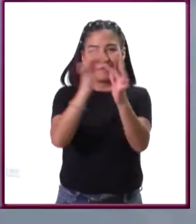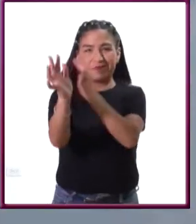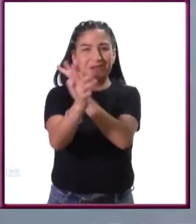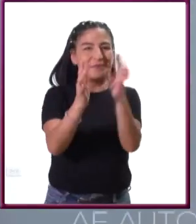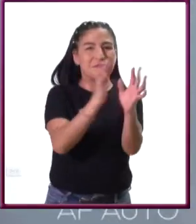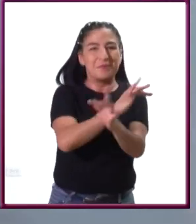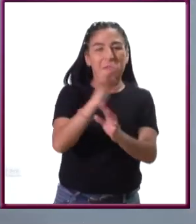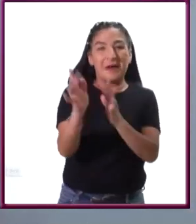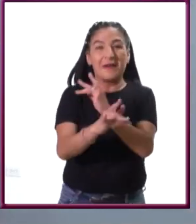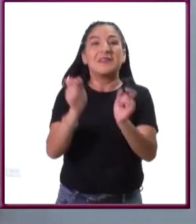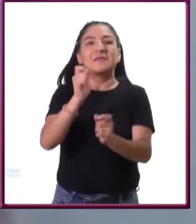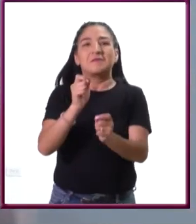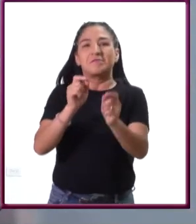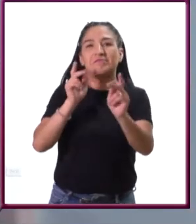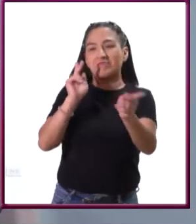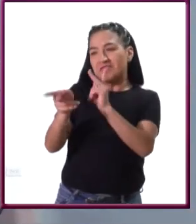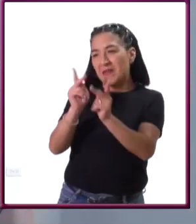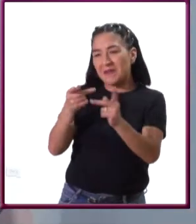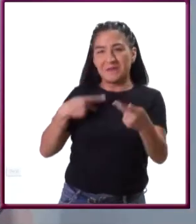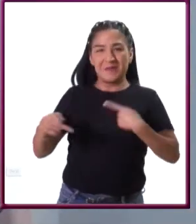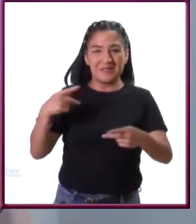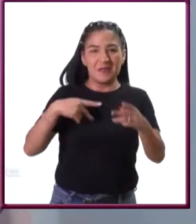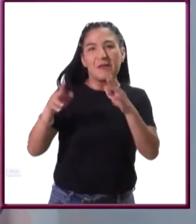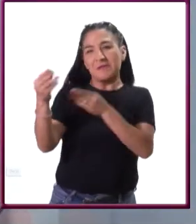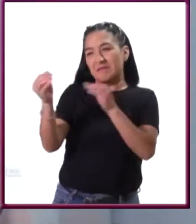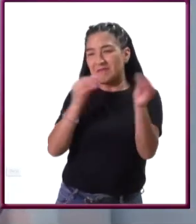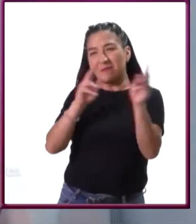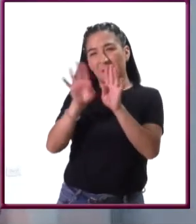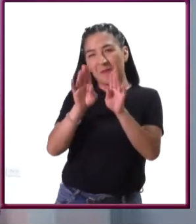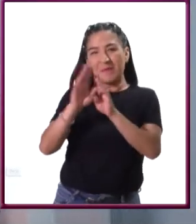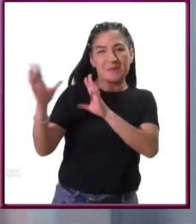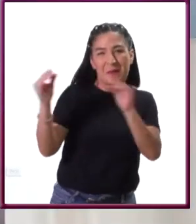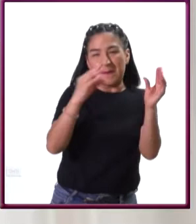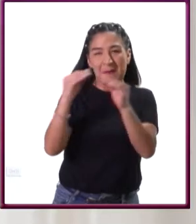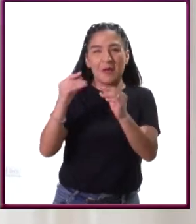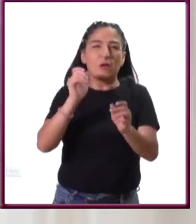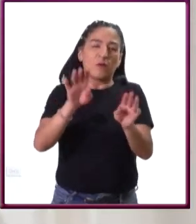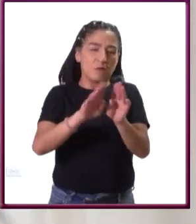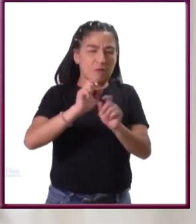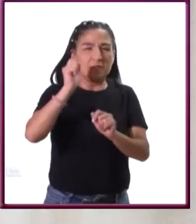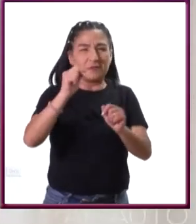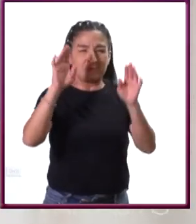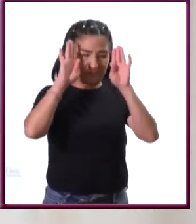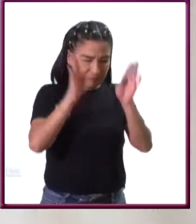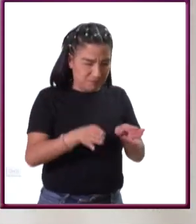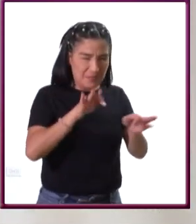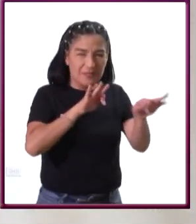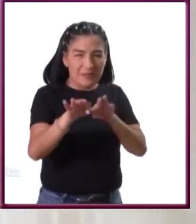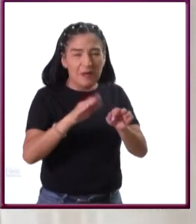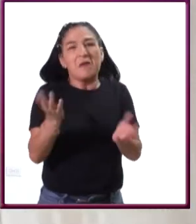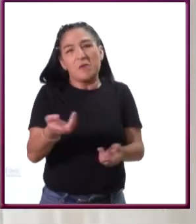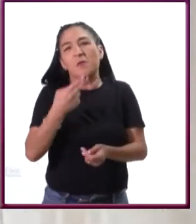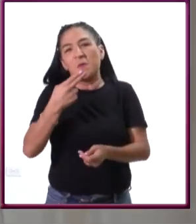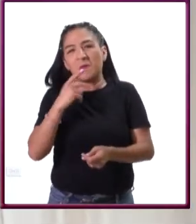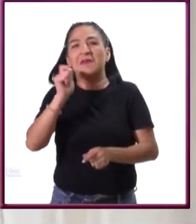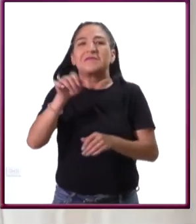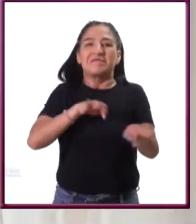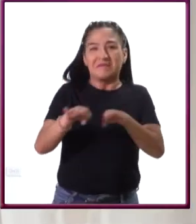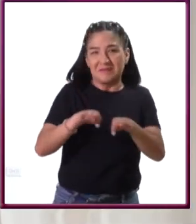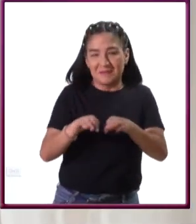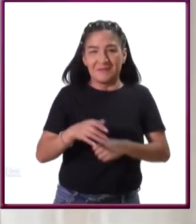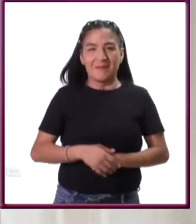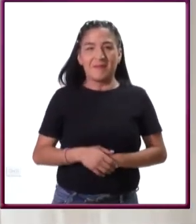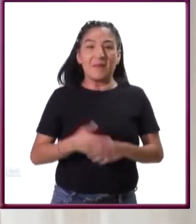alguien más, se concentran en silencio o usan sus herramientas de trabajo. Las fotografías no solo nos ayudan